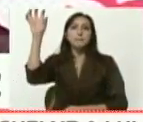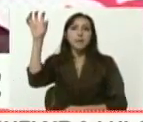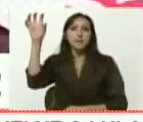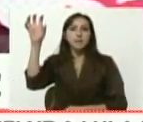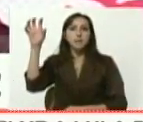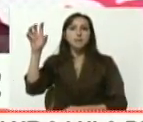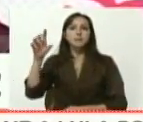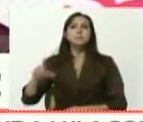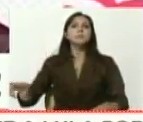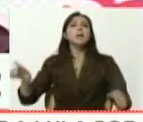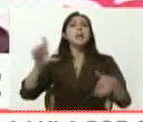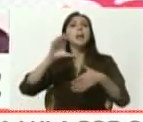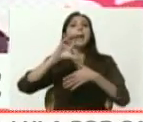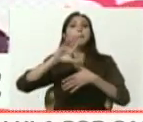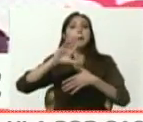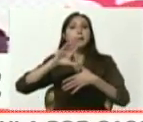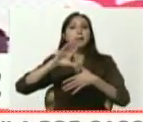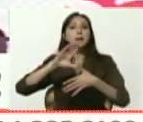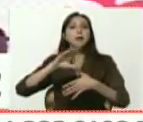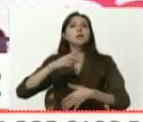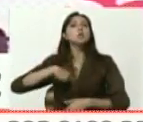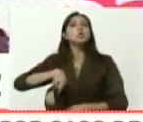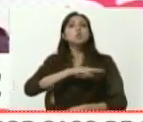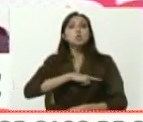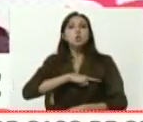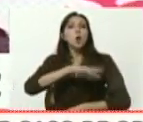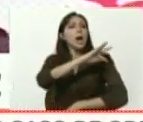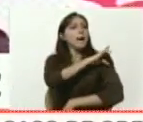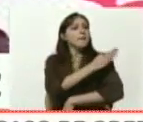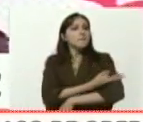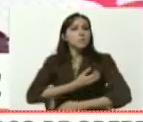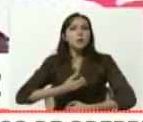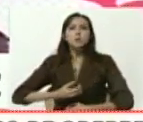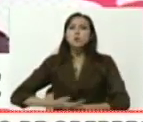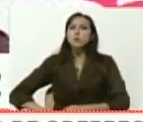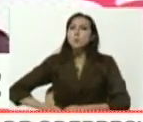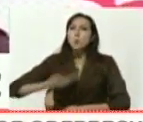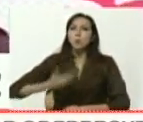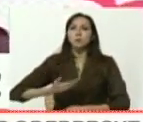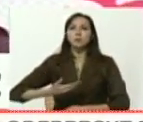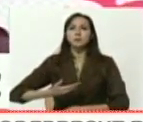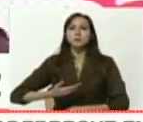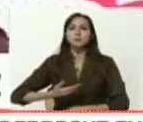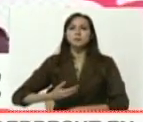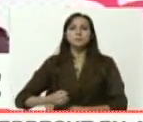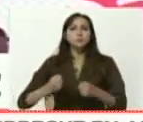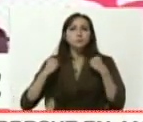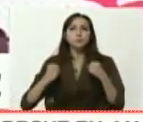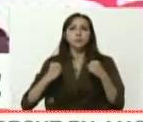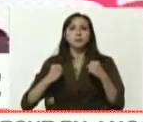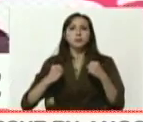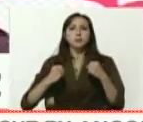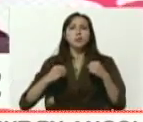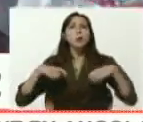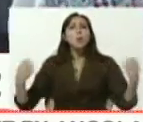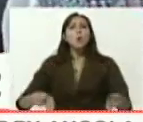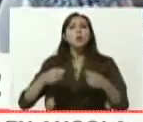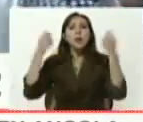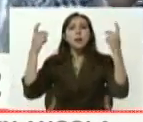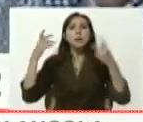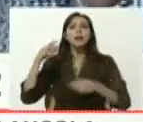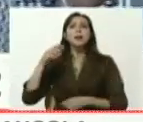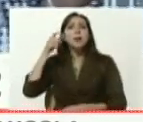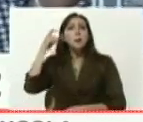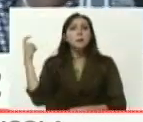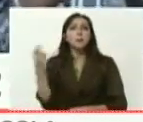América. Y debemos hacer un esfuerzo supremo por salvar a la humanidad de la lógica